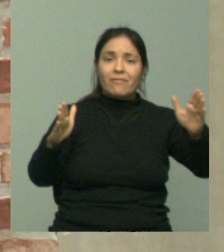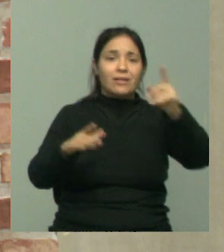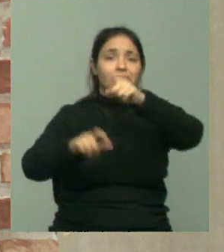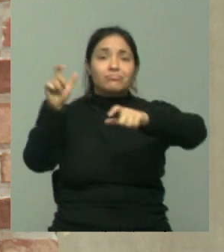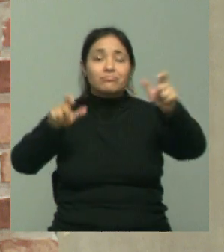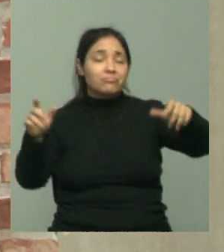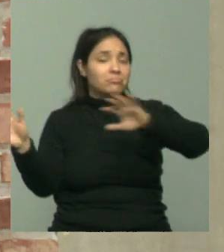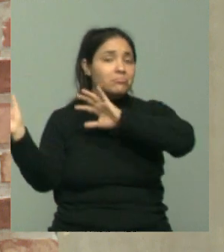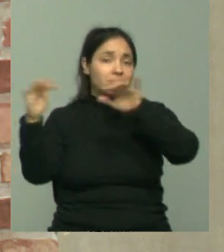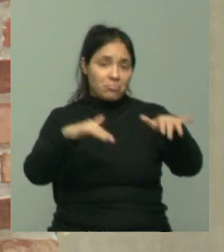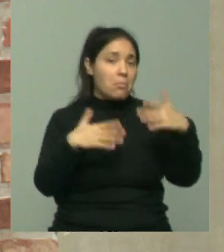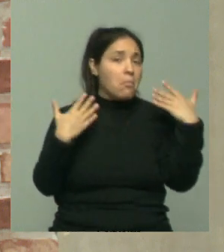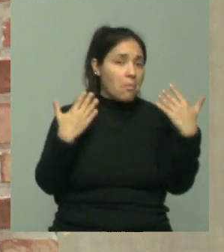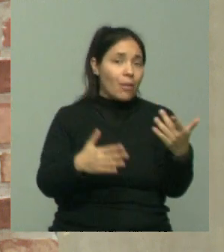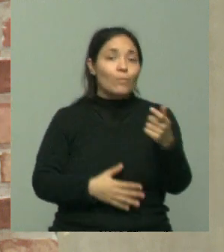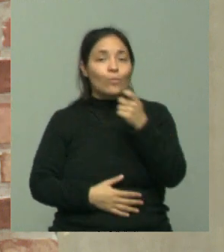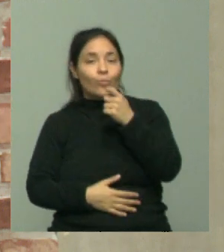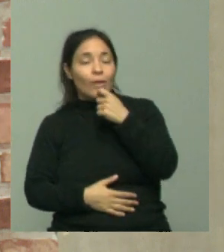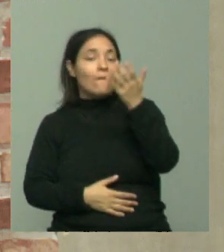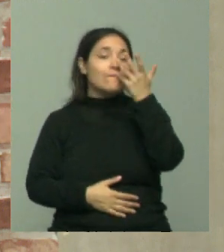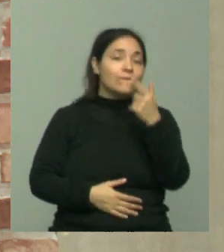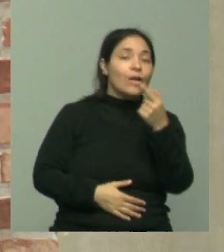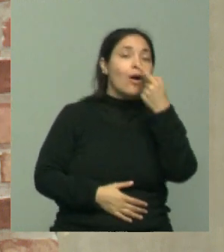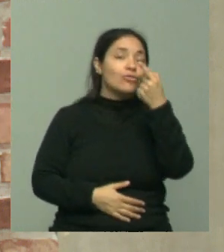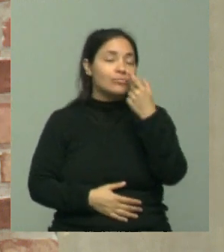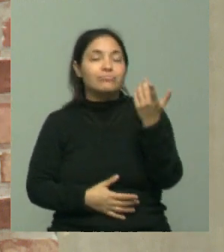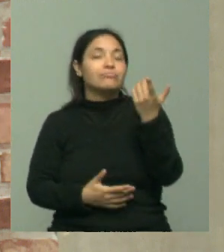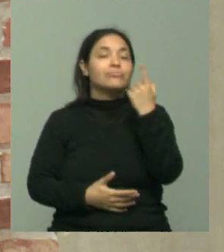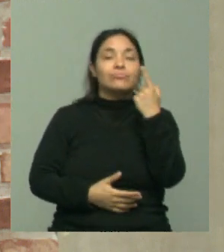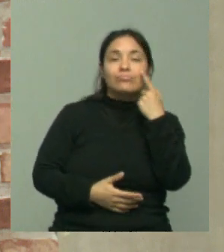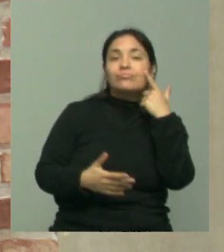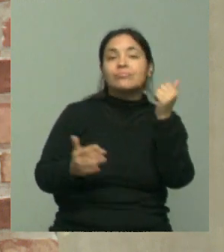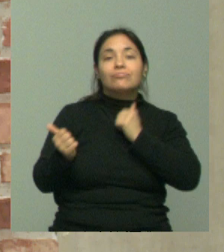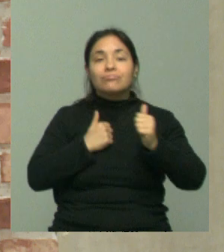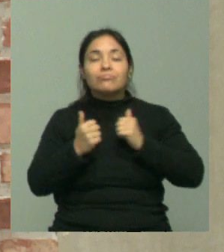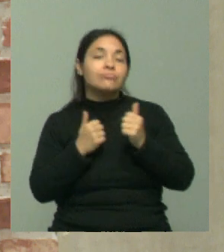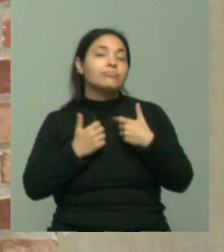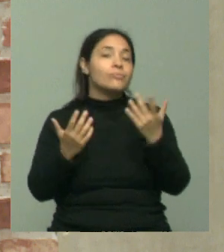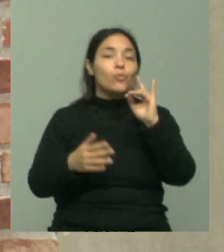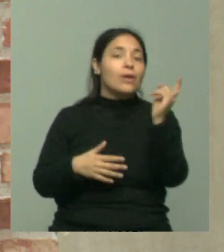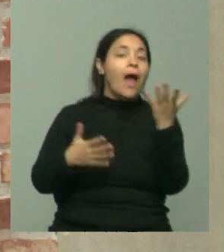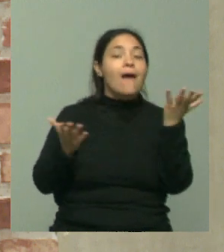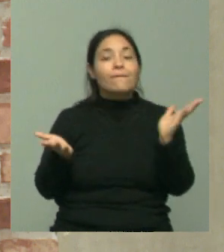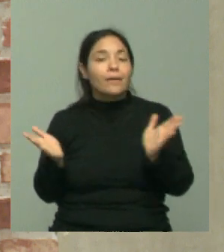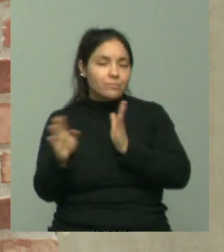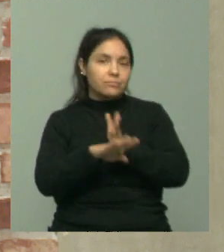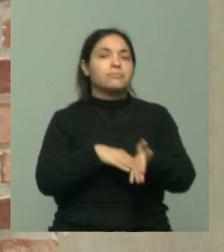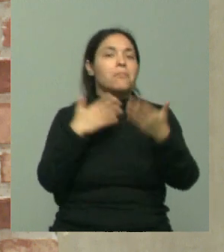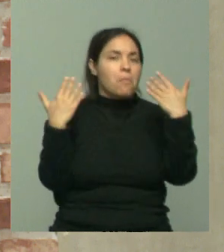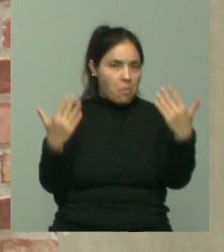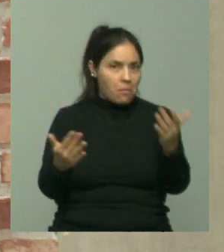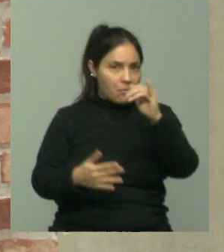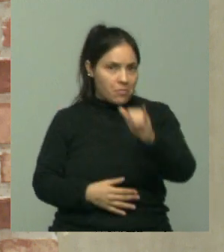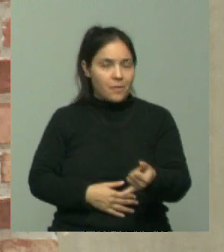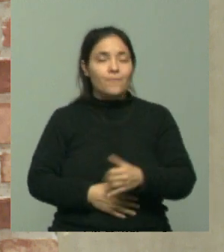que por ahí si tienen intenciones de empezar a conocer un poquito más lo que es el atletismo, ahí en la universidad, por supuesto, están